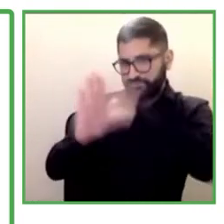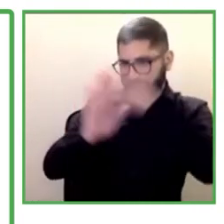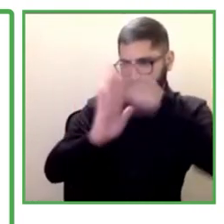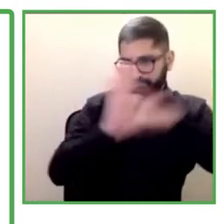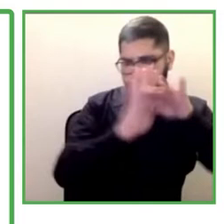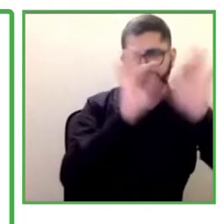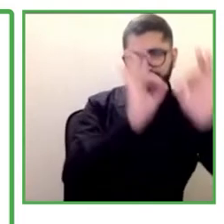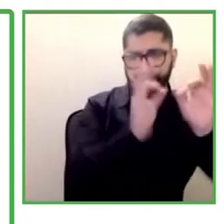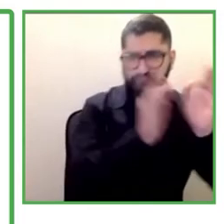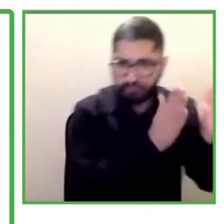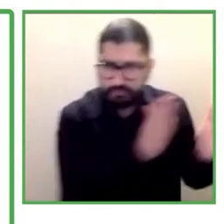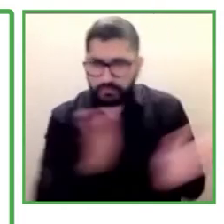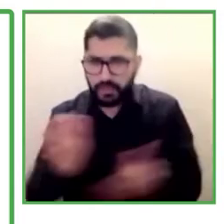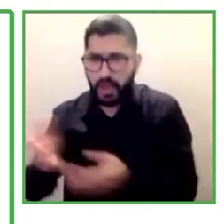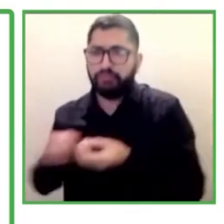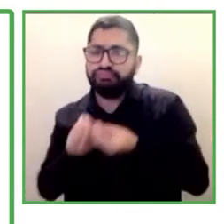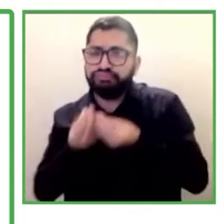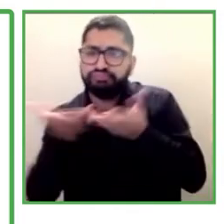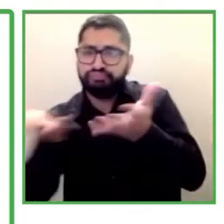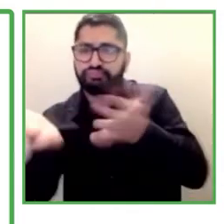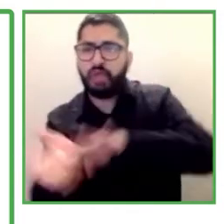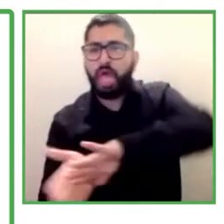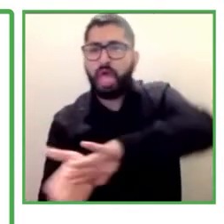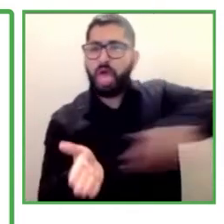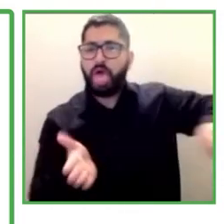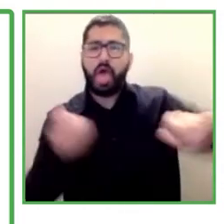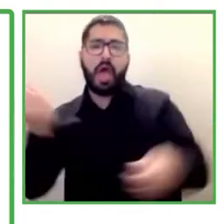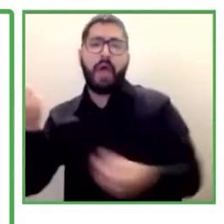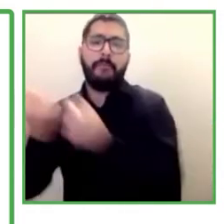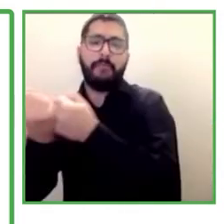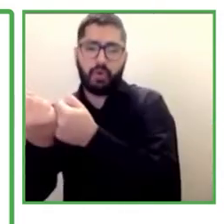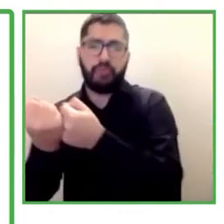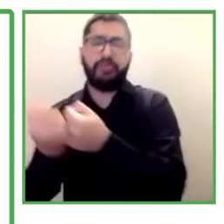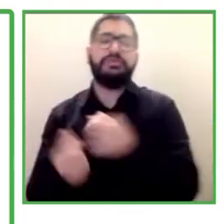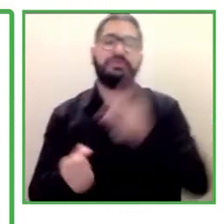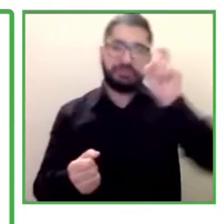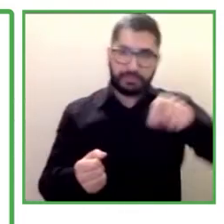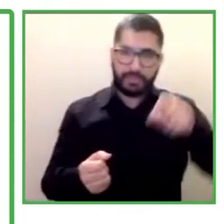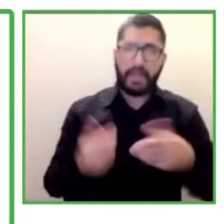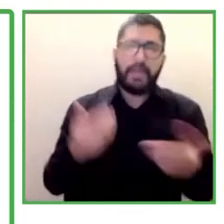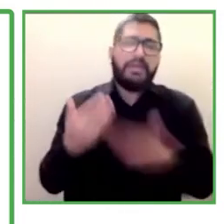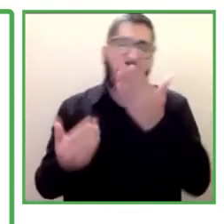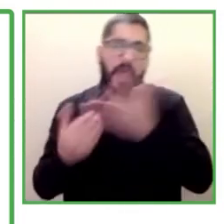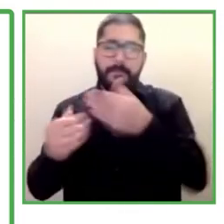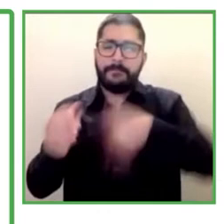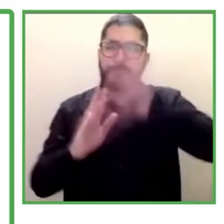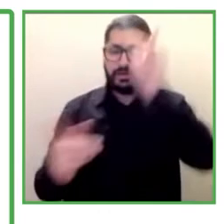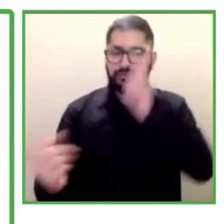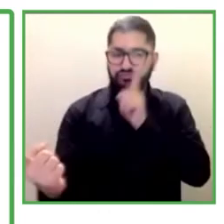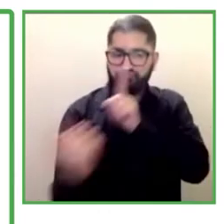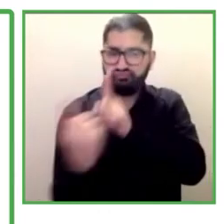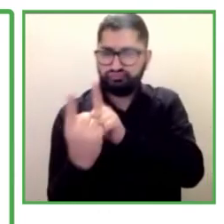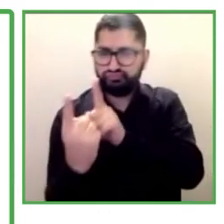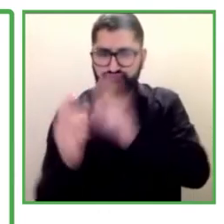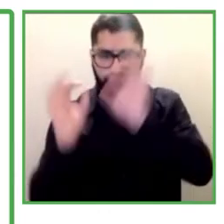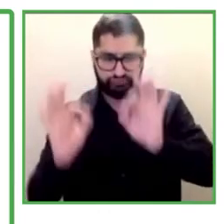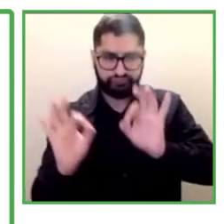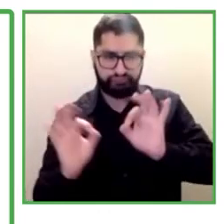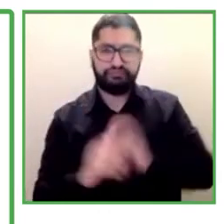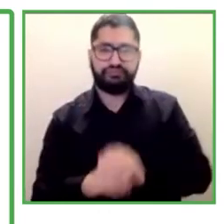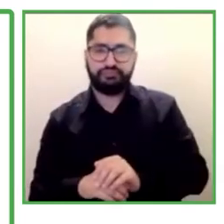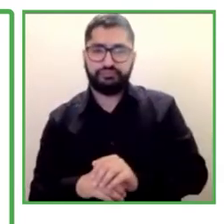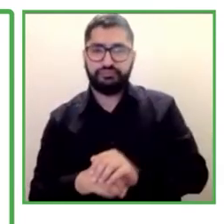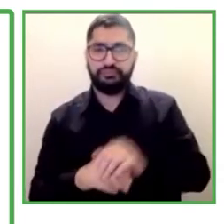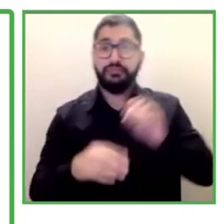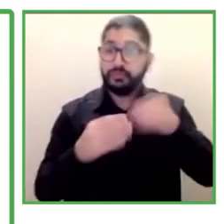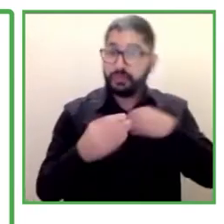veces es como más sencillo y más cercano que nosotros podamos trasladar estas cuestiones.